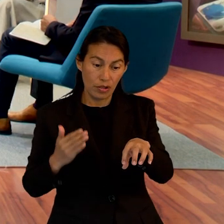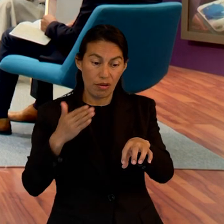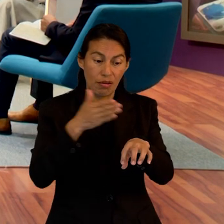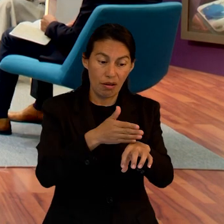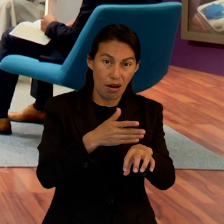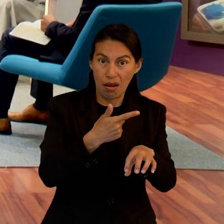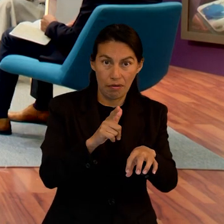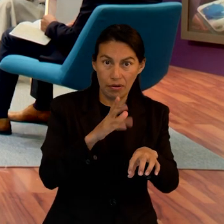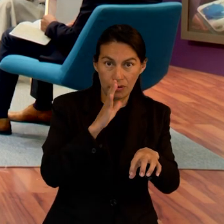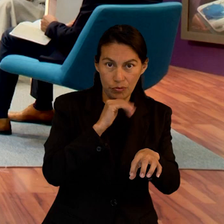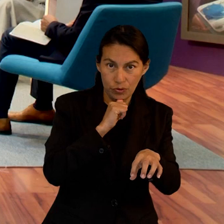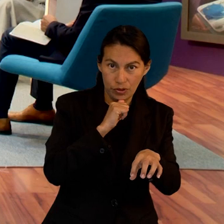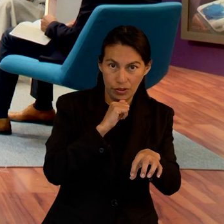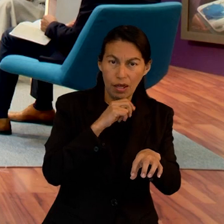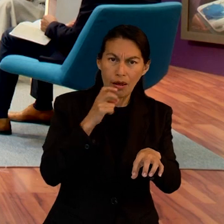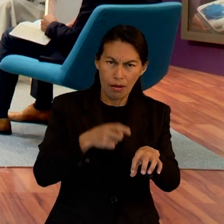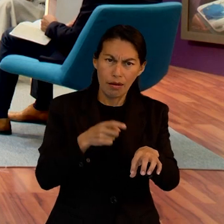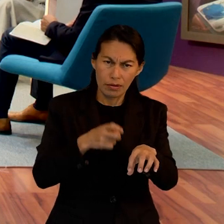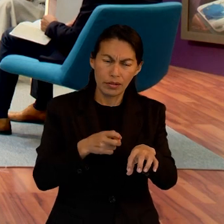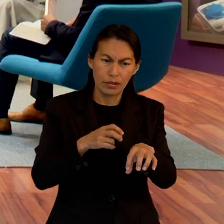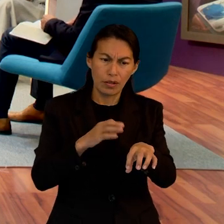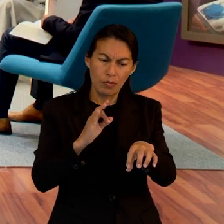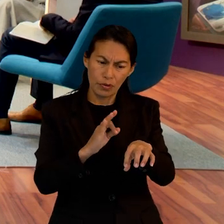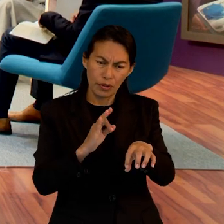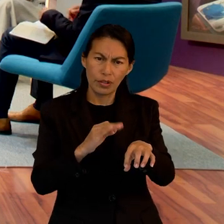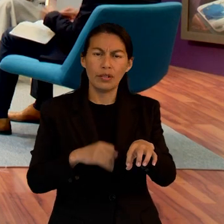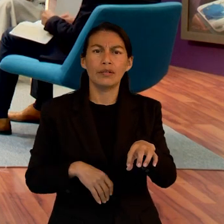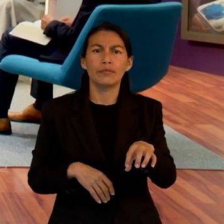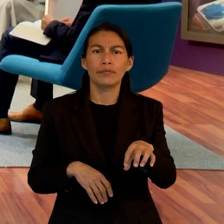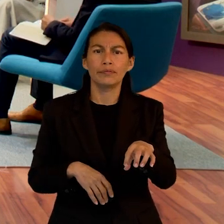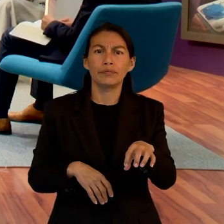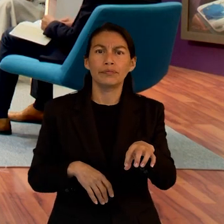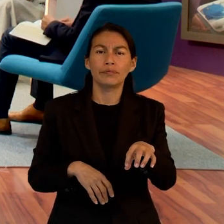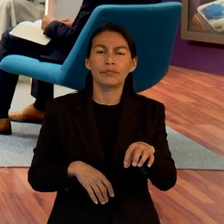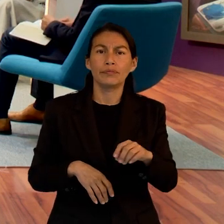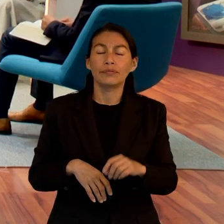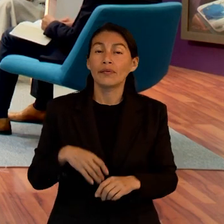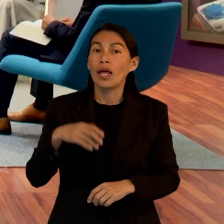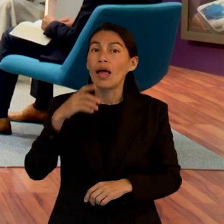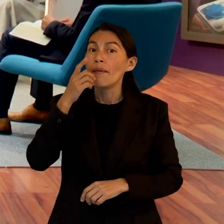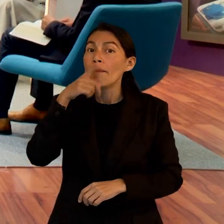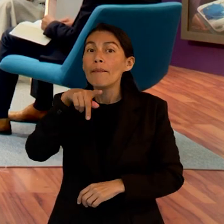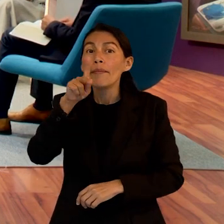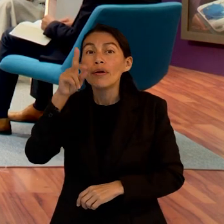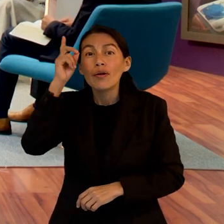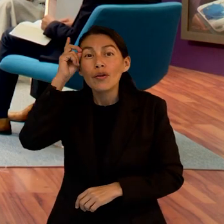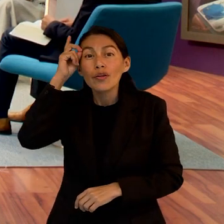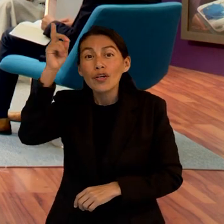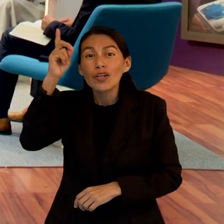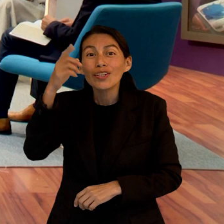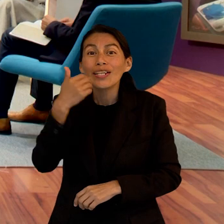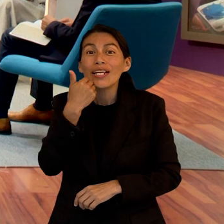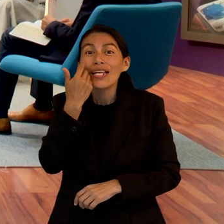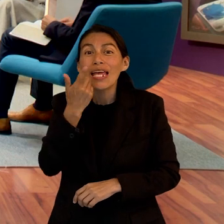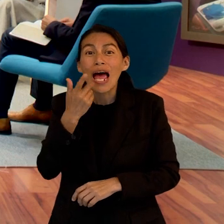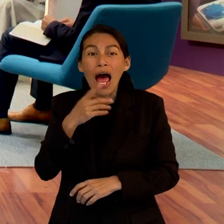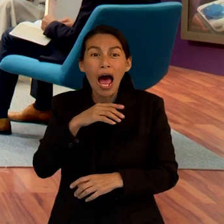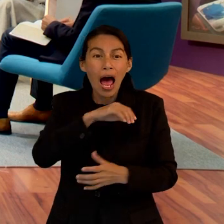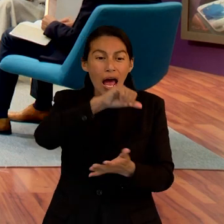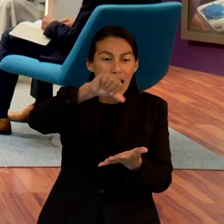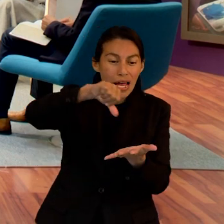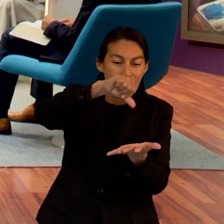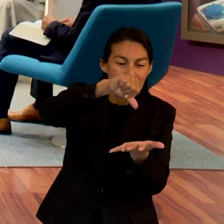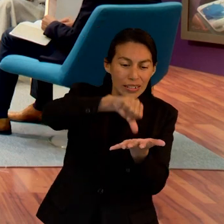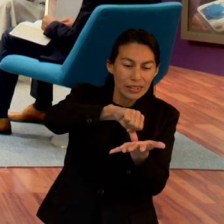estaban han campado alrededor pero el pastor mencionó algo muy interesante que dios quería ver vivir en medio del pueblo